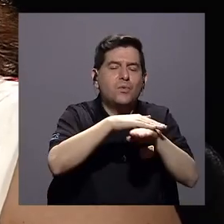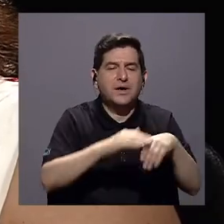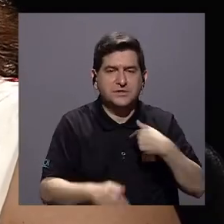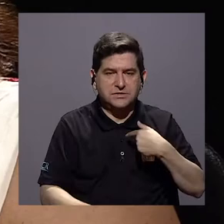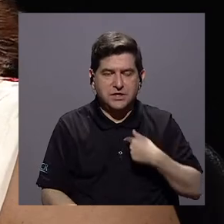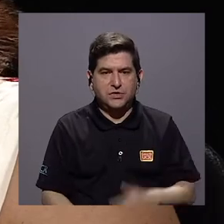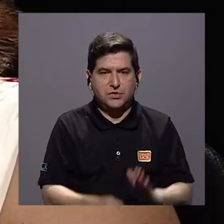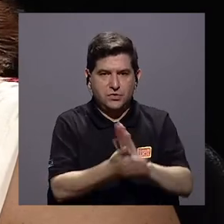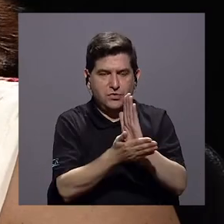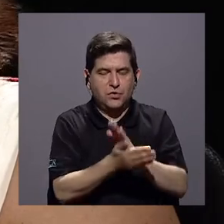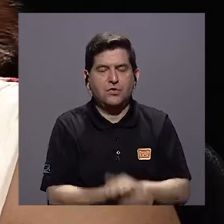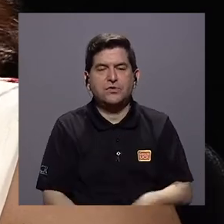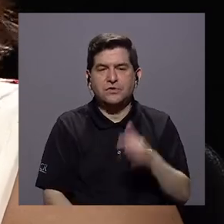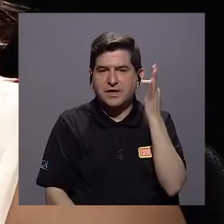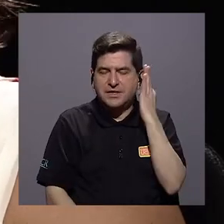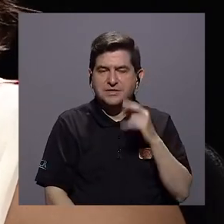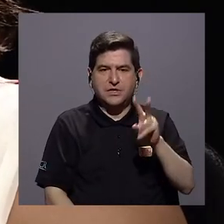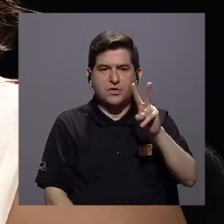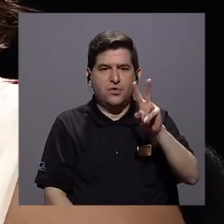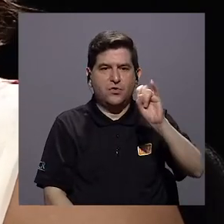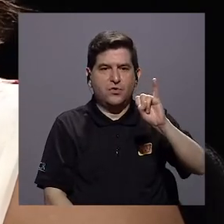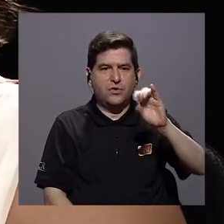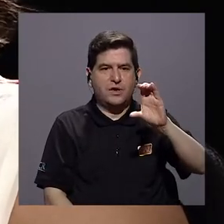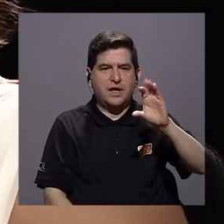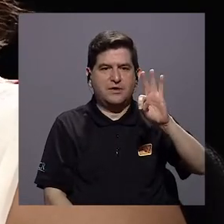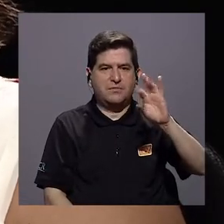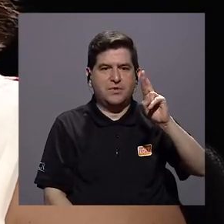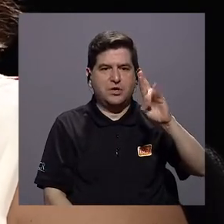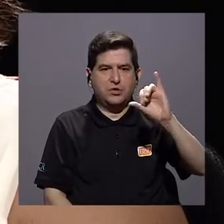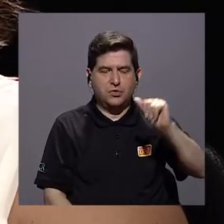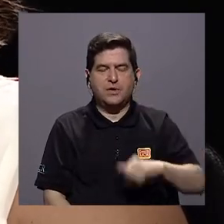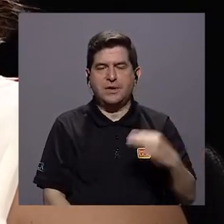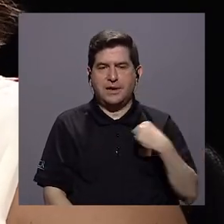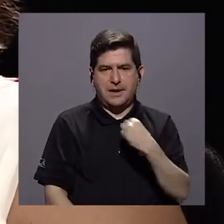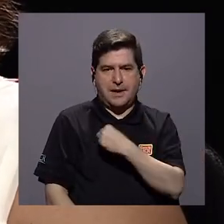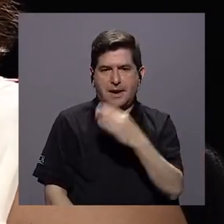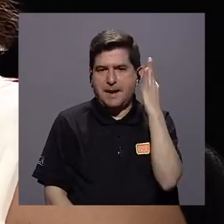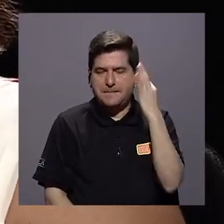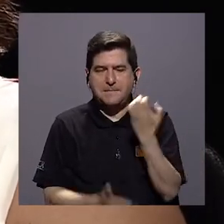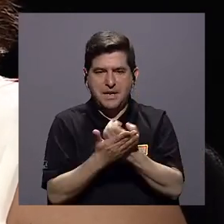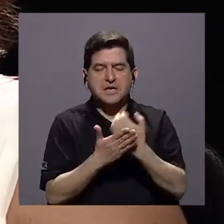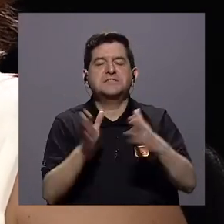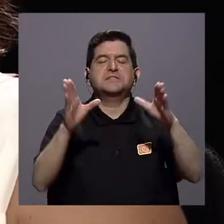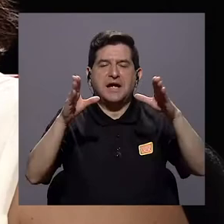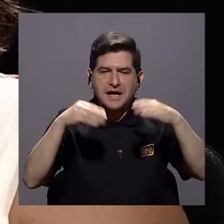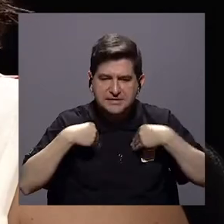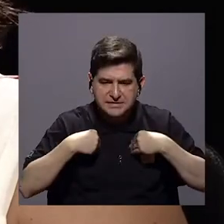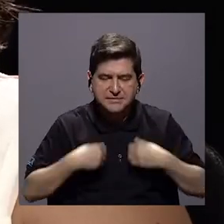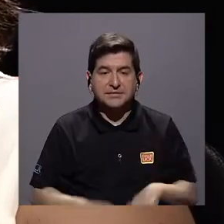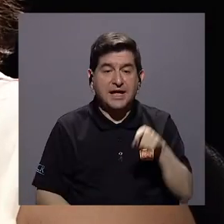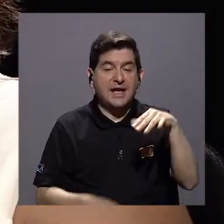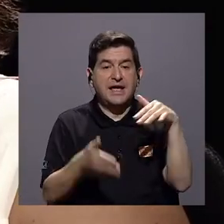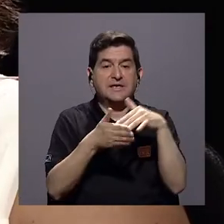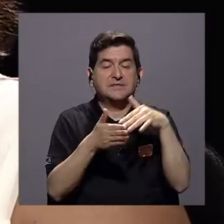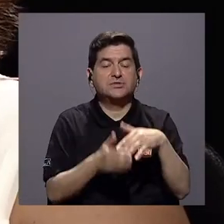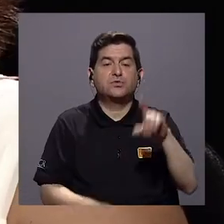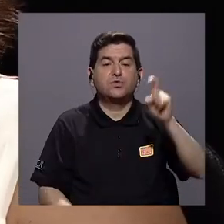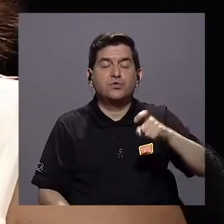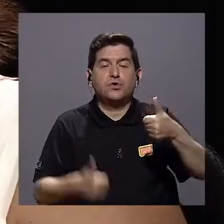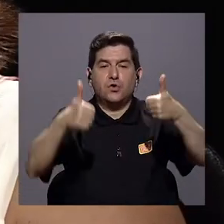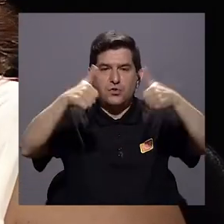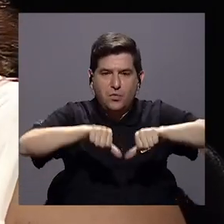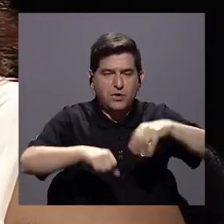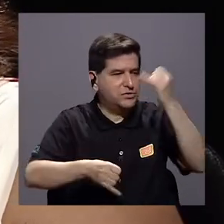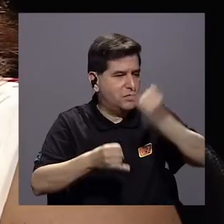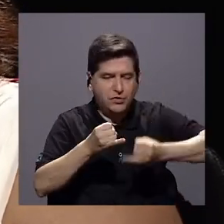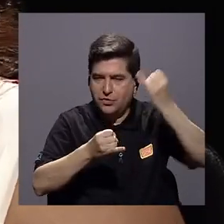un estudio de referencia. Y tengo notas de doña Victoria, la ministra de Economía, uh-huh. donde así lo reconoce. Ese es un estudio